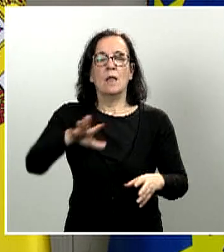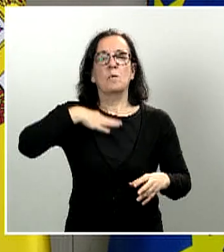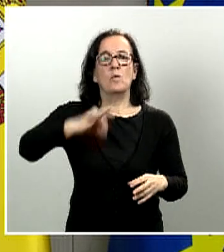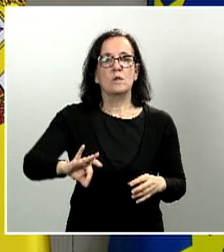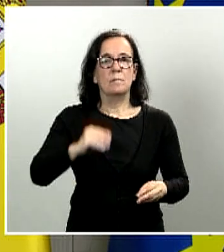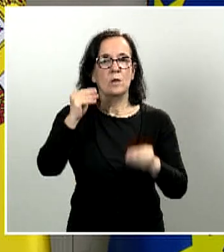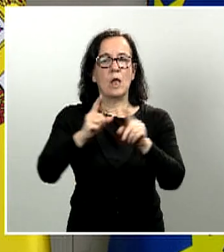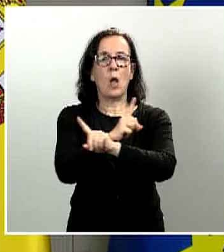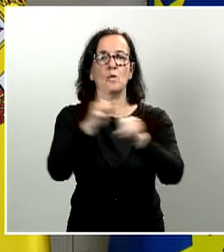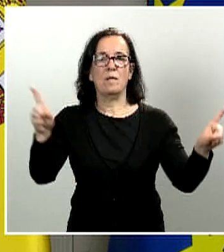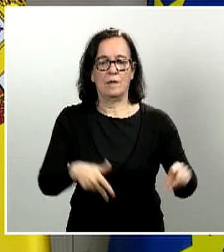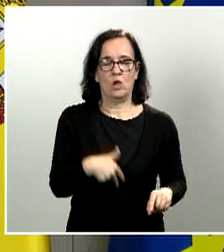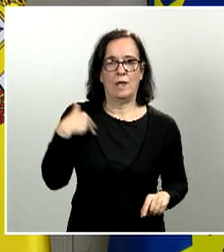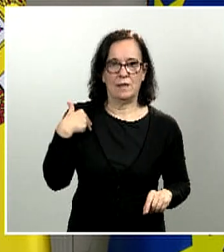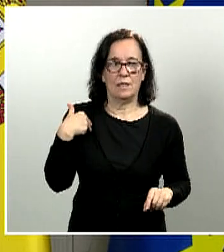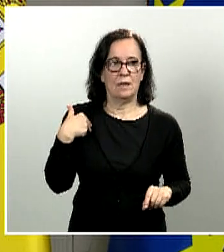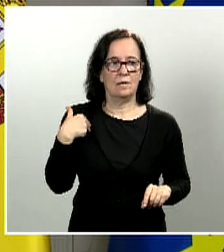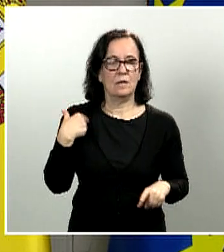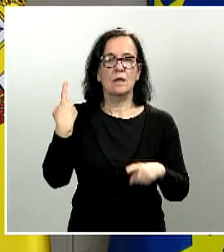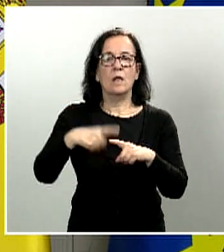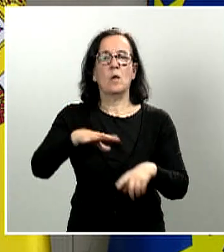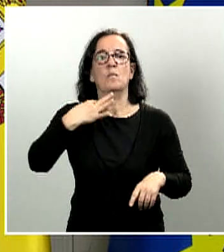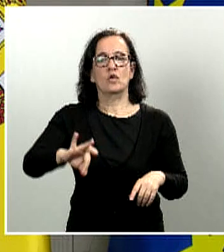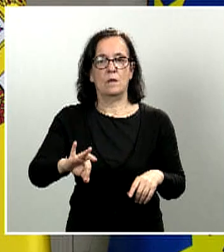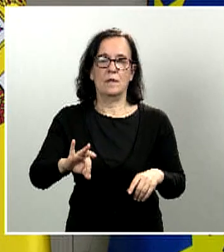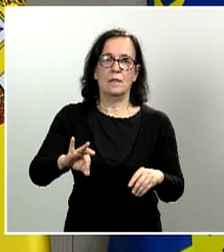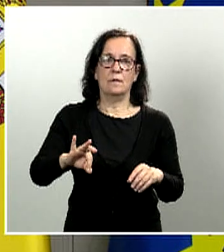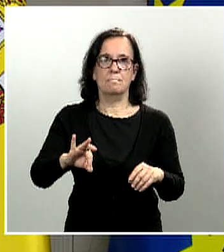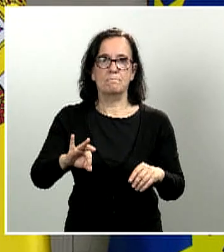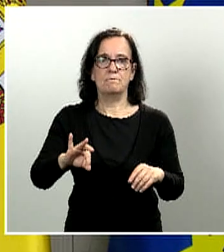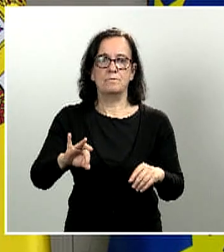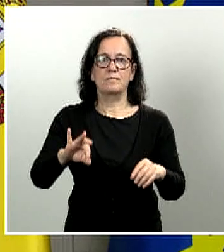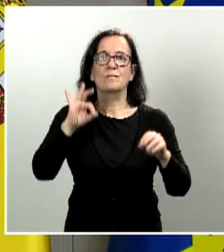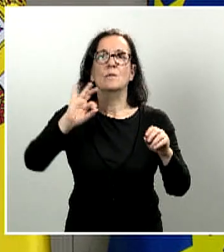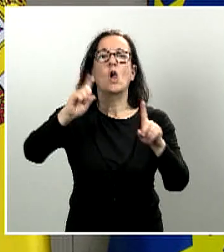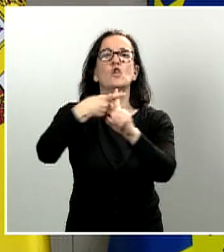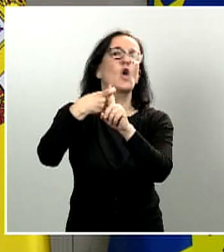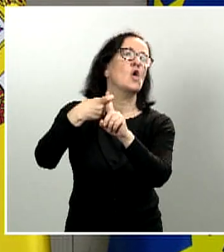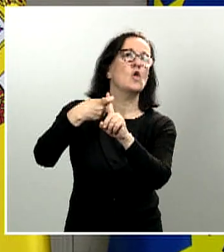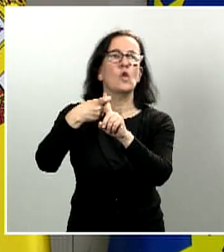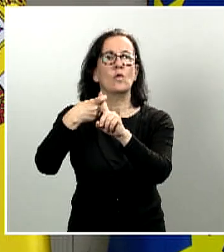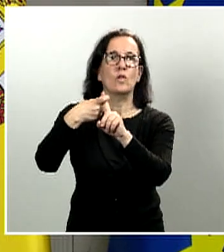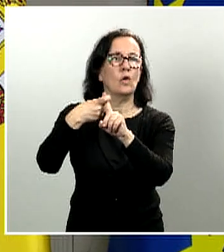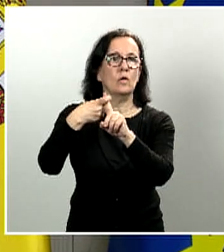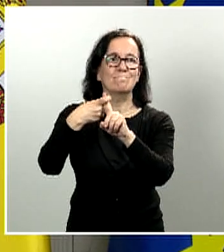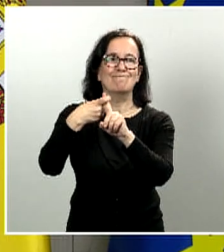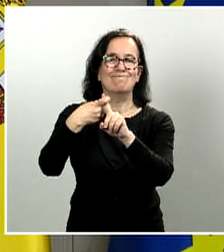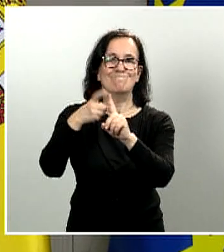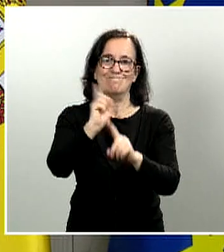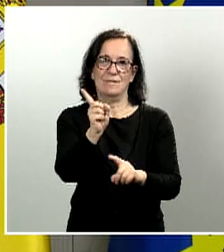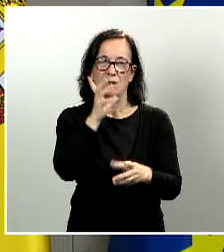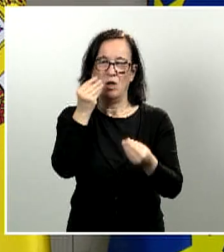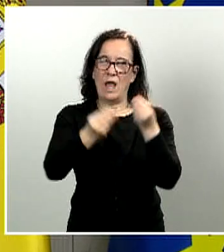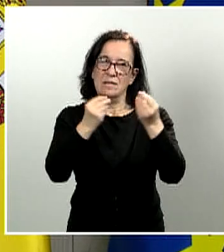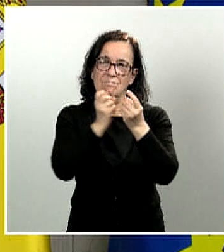prohibición general es una posibilidad que realmente no es una solución factible, porque hay una cantidad de casuísticas